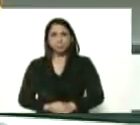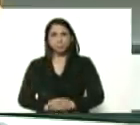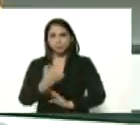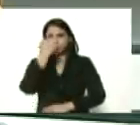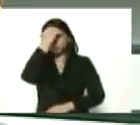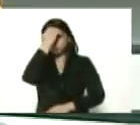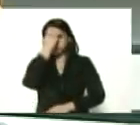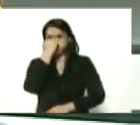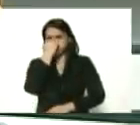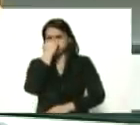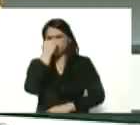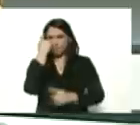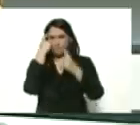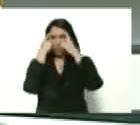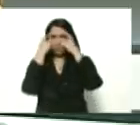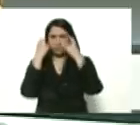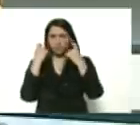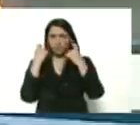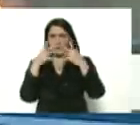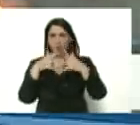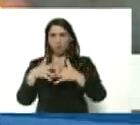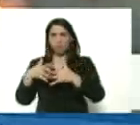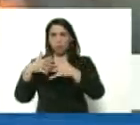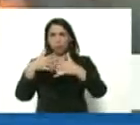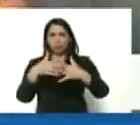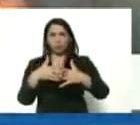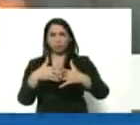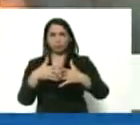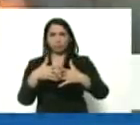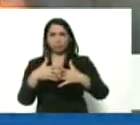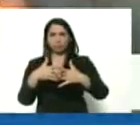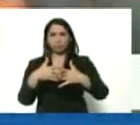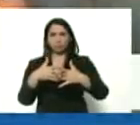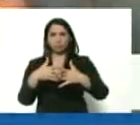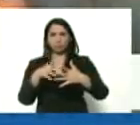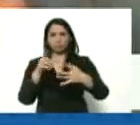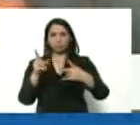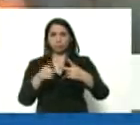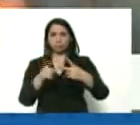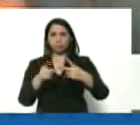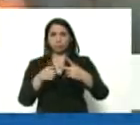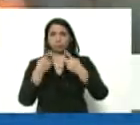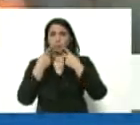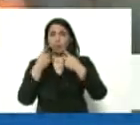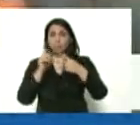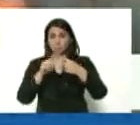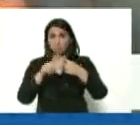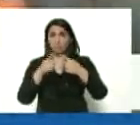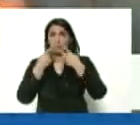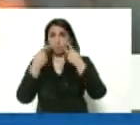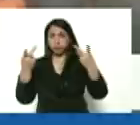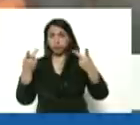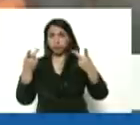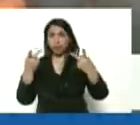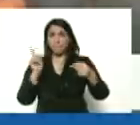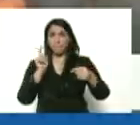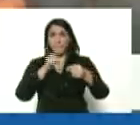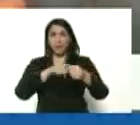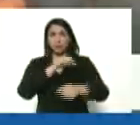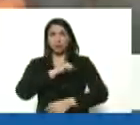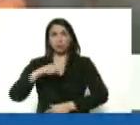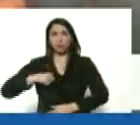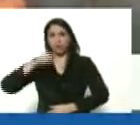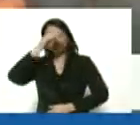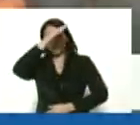mercenario profesional de los Estados Unidos y declarado por él miembro de la seguridad de Donald Trump.